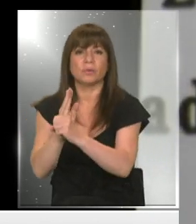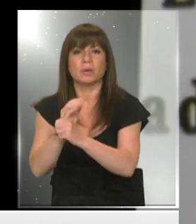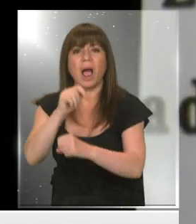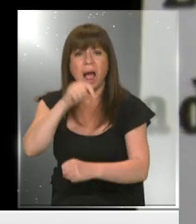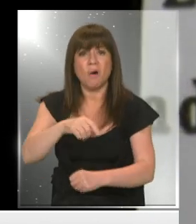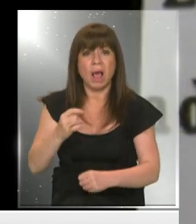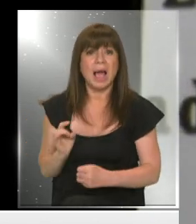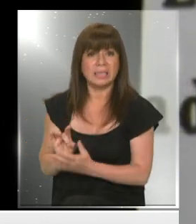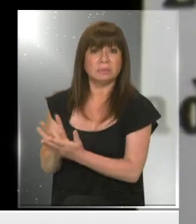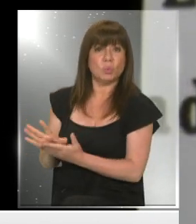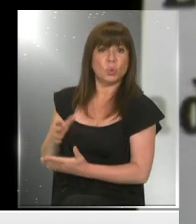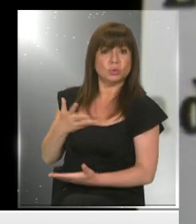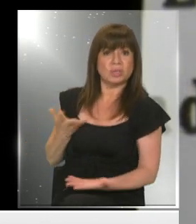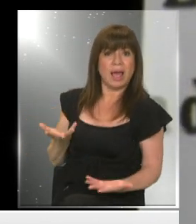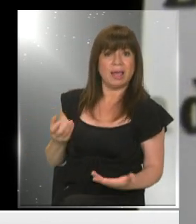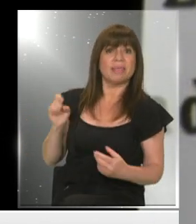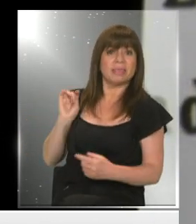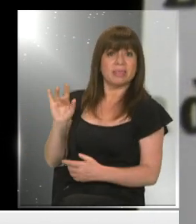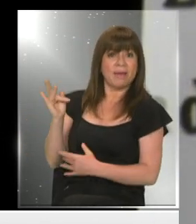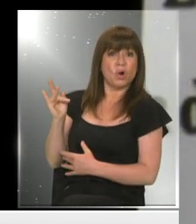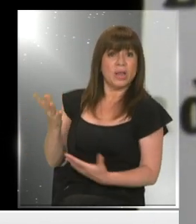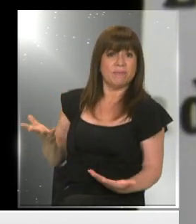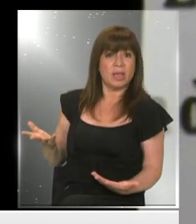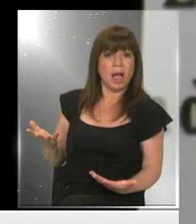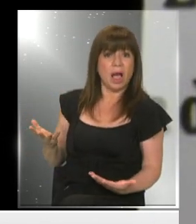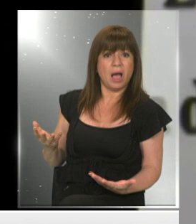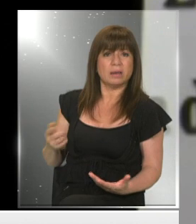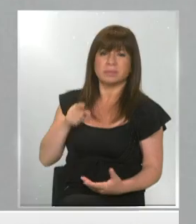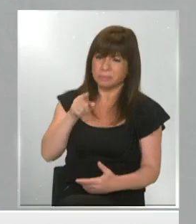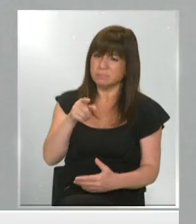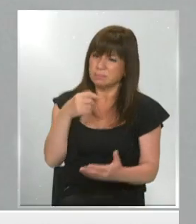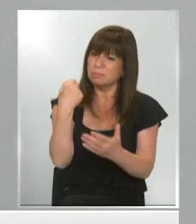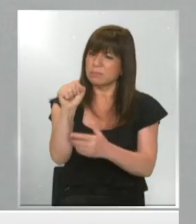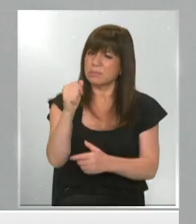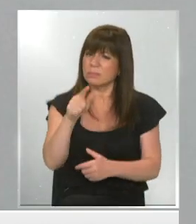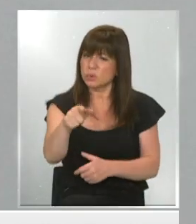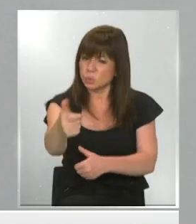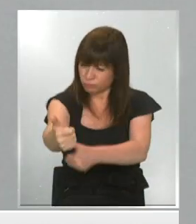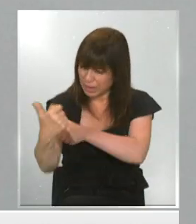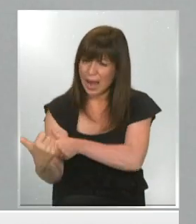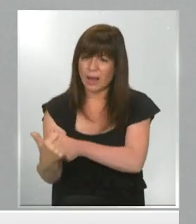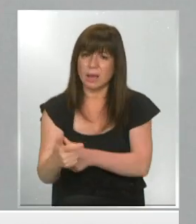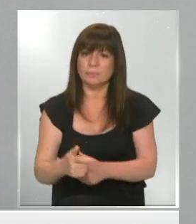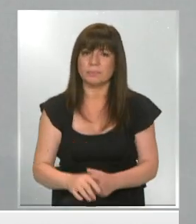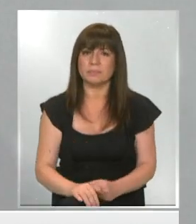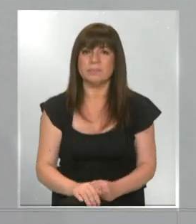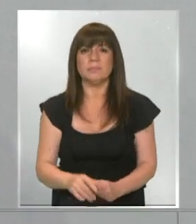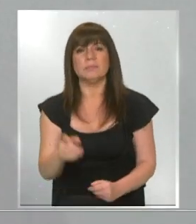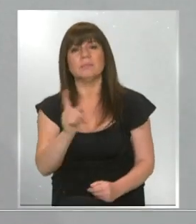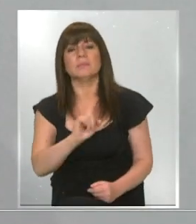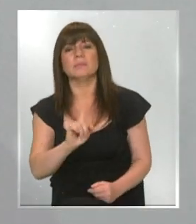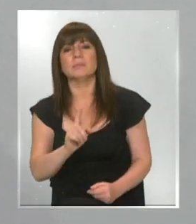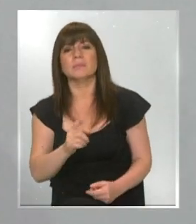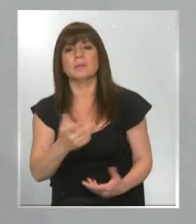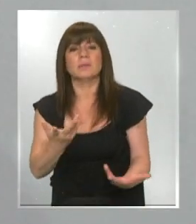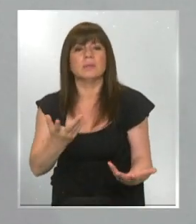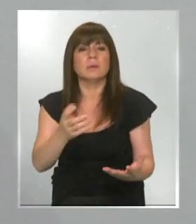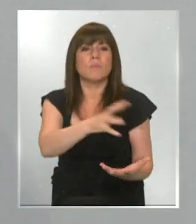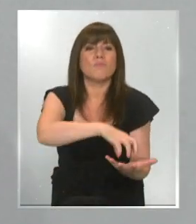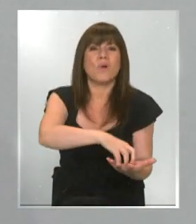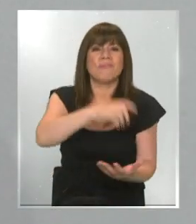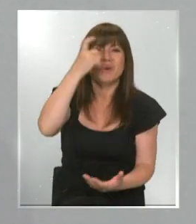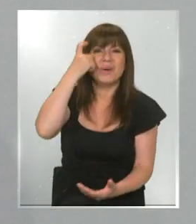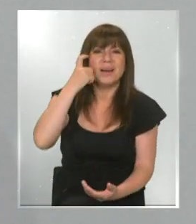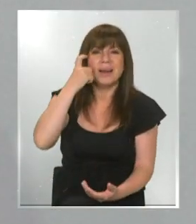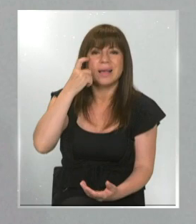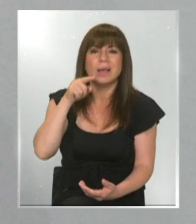ahora me dicen de Bolivia ya bloqueo. Hasta ganar, hermano, ¿ya? No es posible que don Evo Morales, después de que el pueblo creyó tanto en